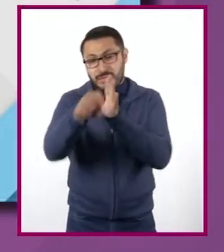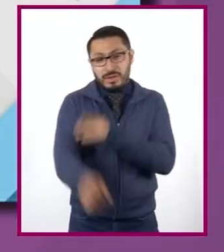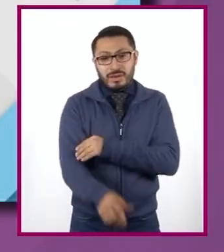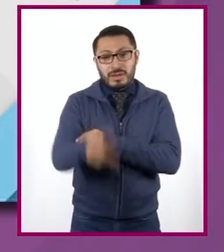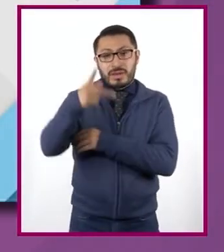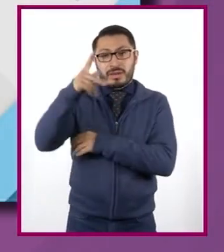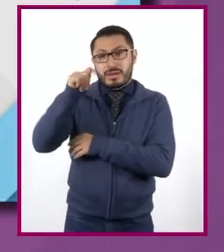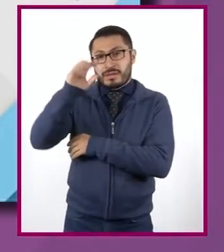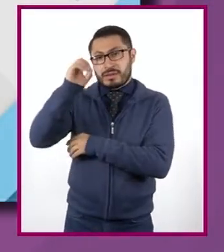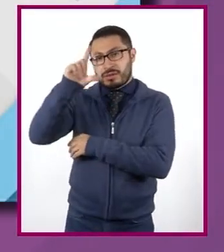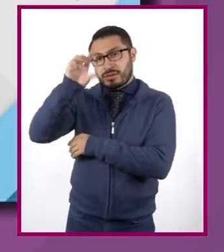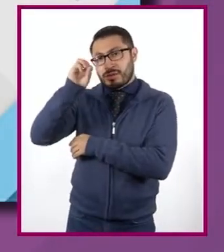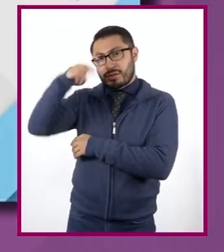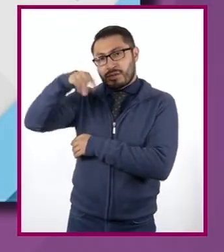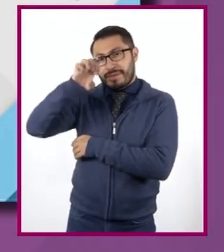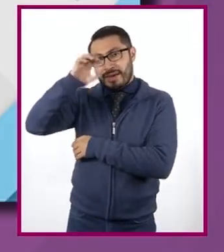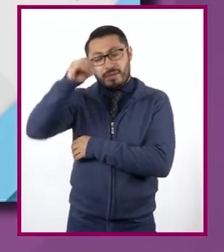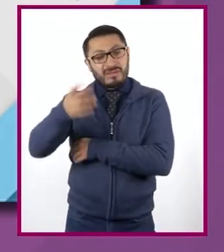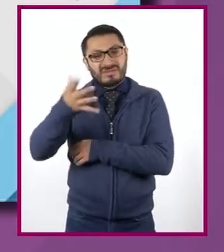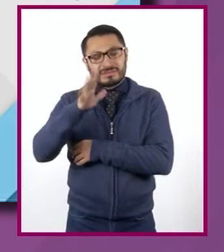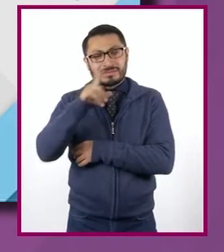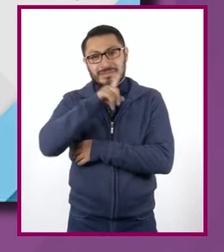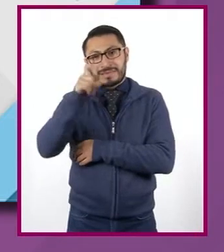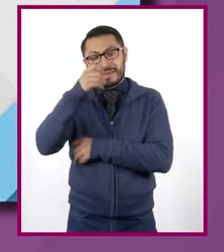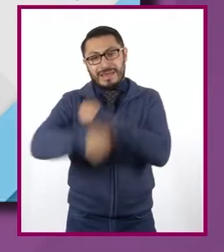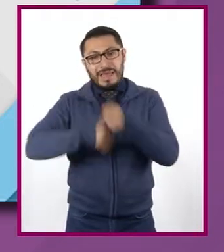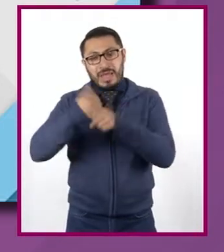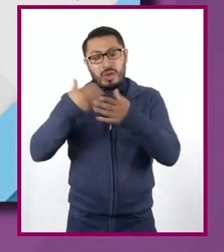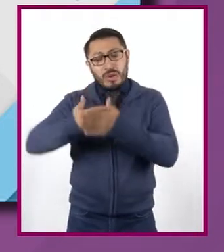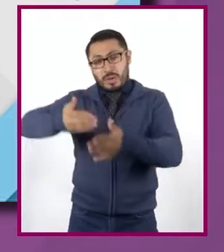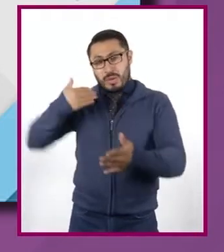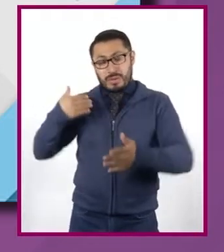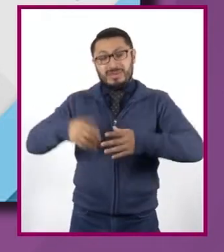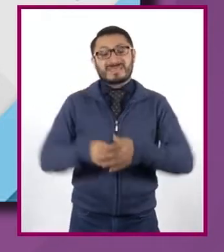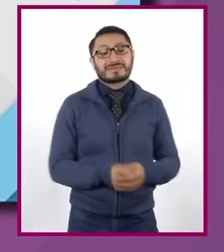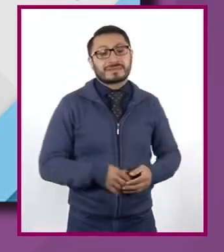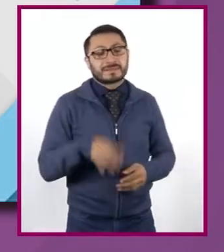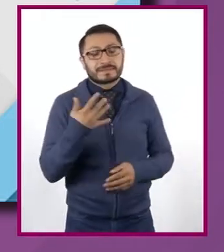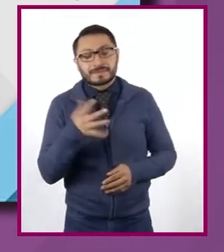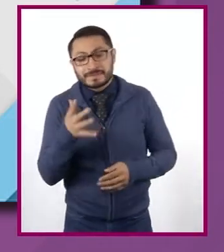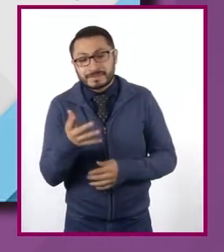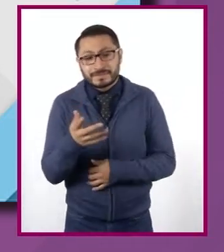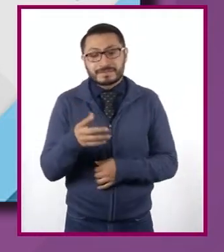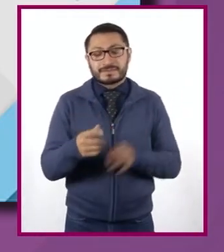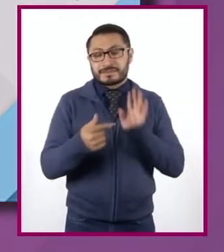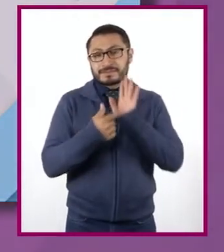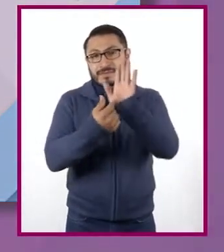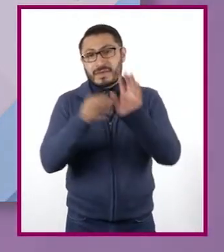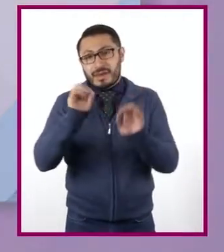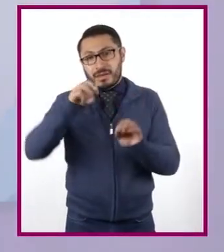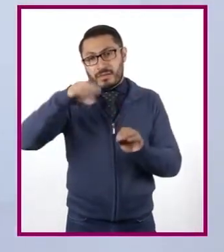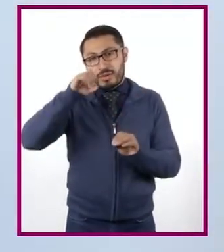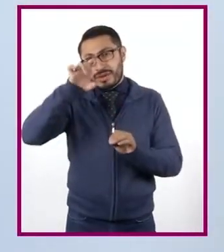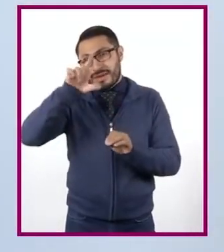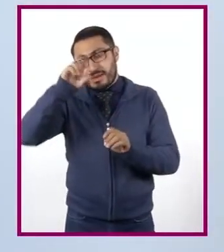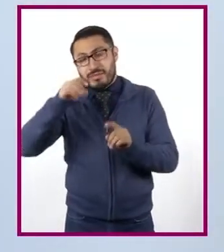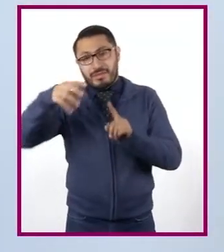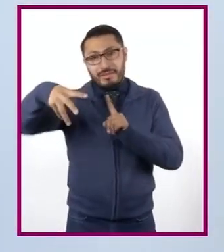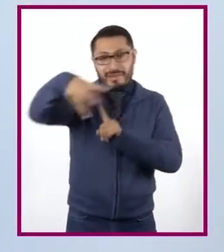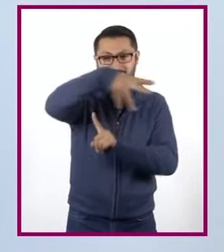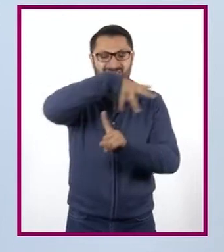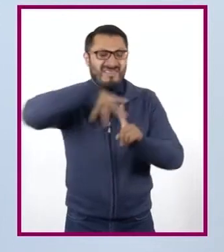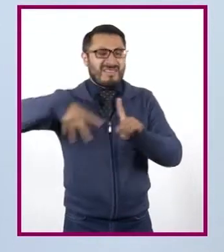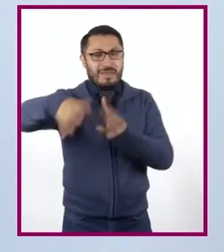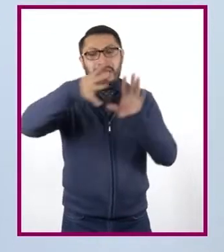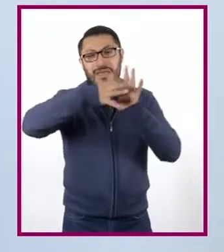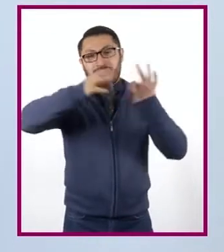del año 100 de nuestra era, propuso el modelo geocéntrico para tratar de explicar el movimiento de los astros. Durante mucho tiempo